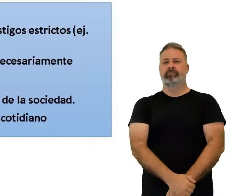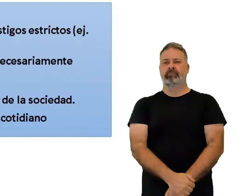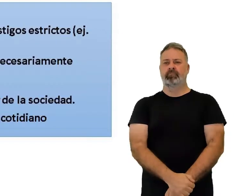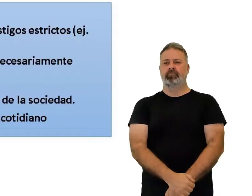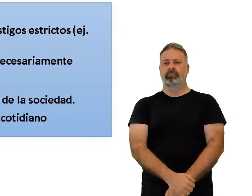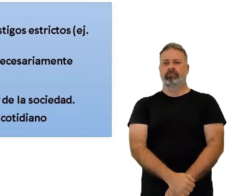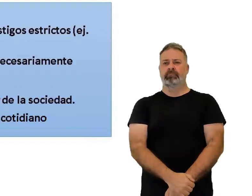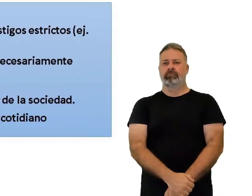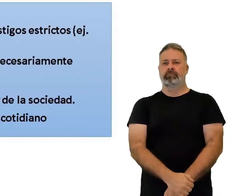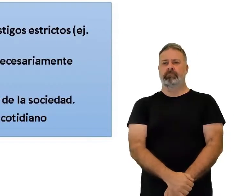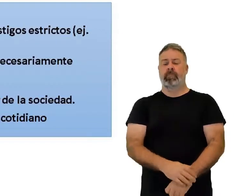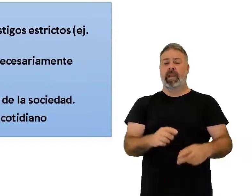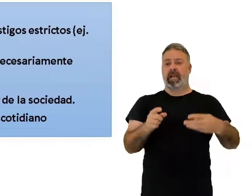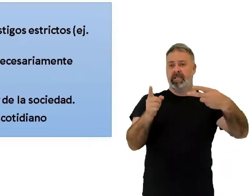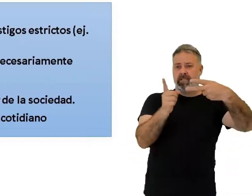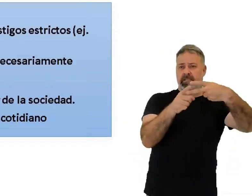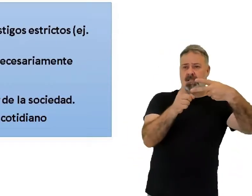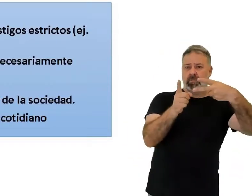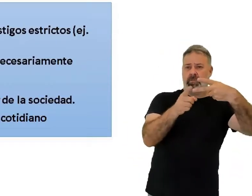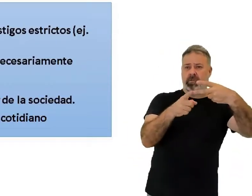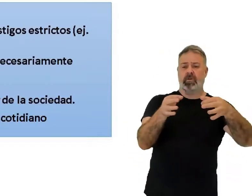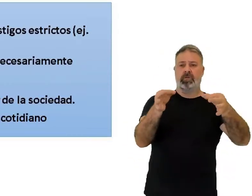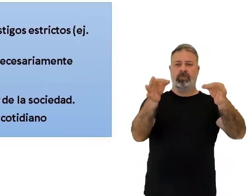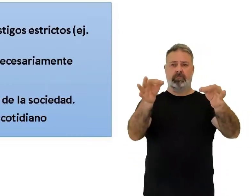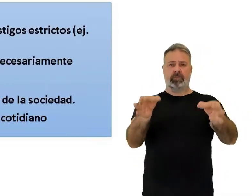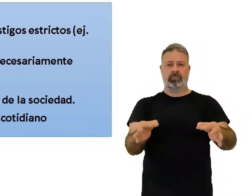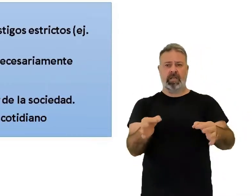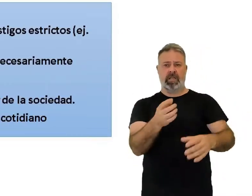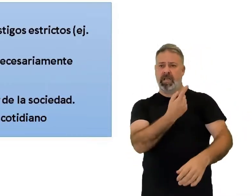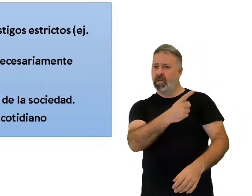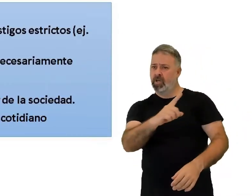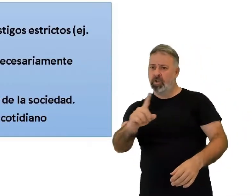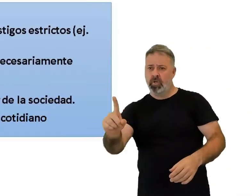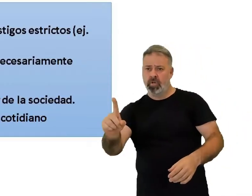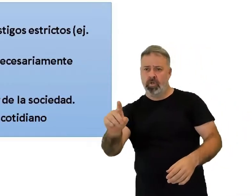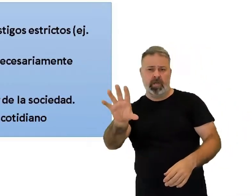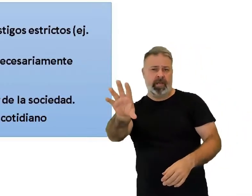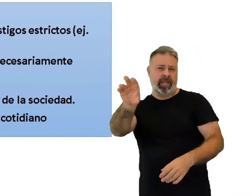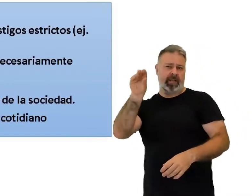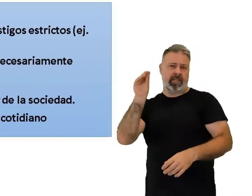y las informales, que son entendidas,